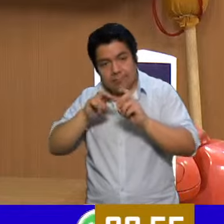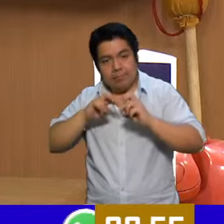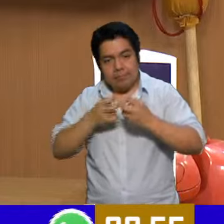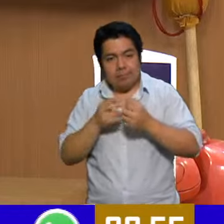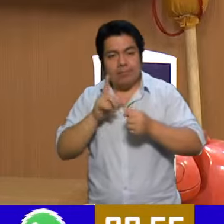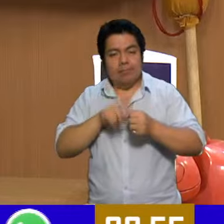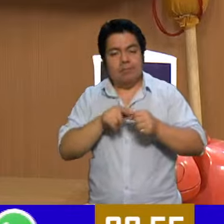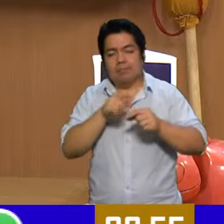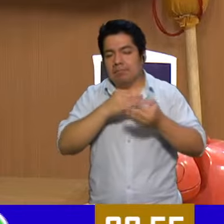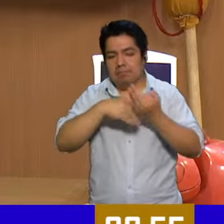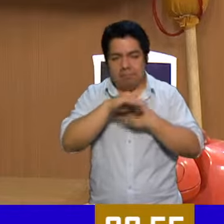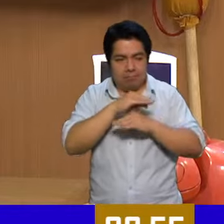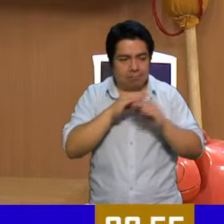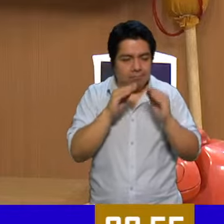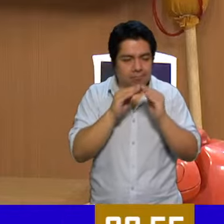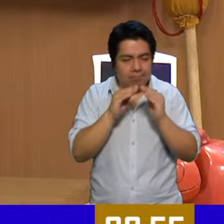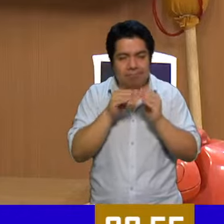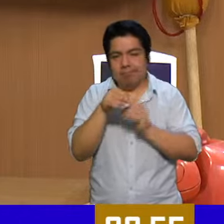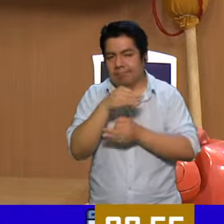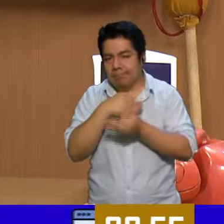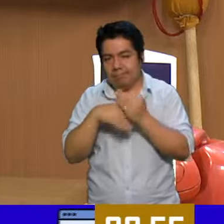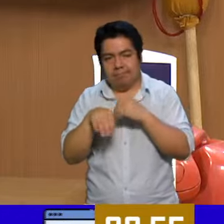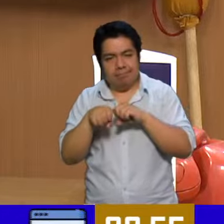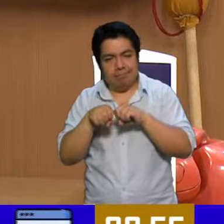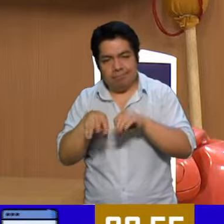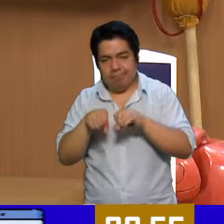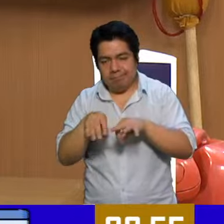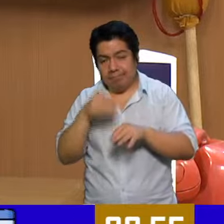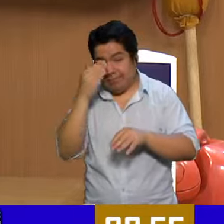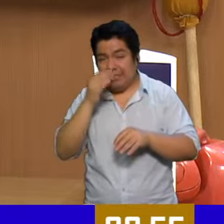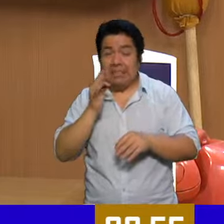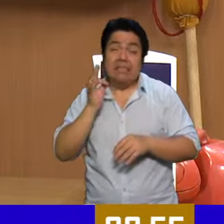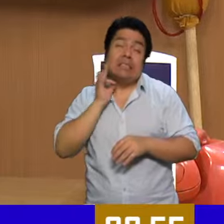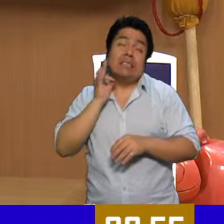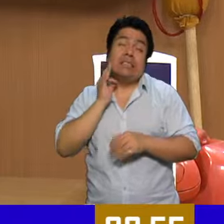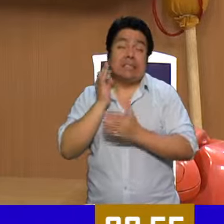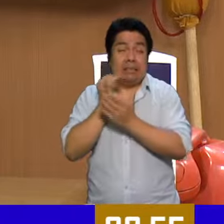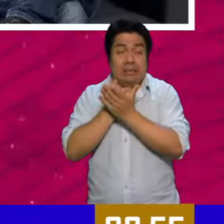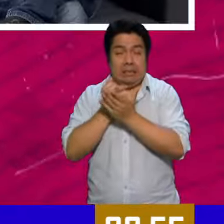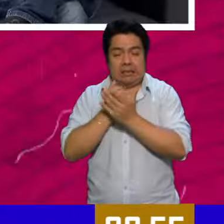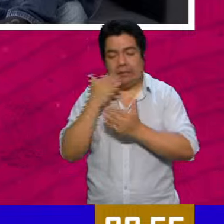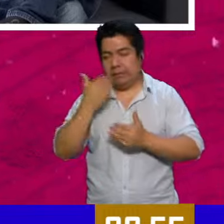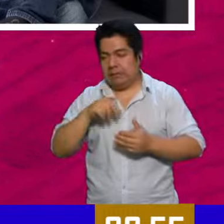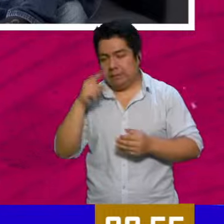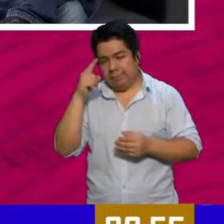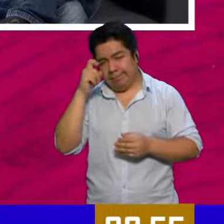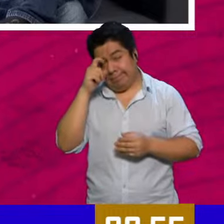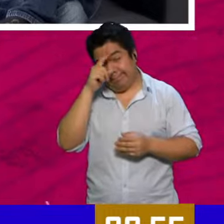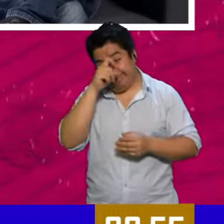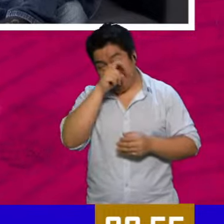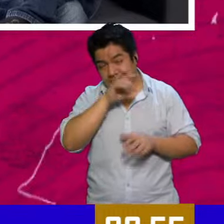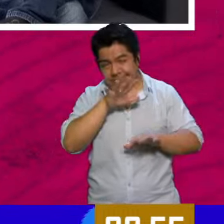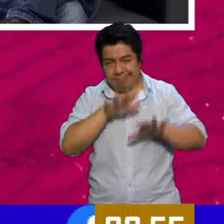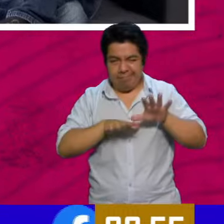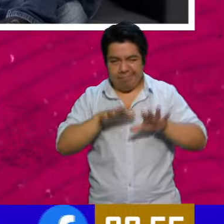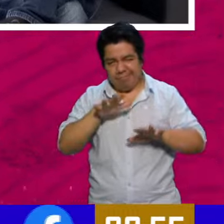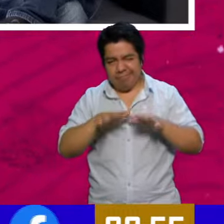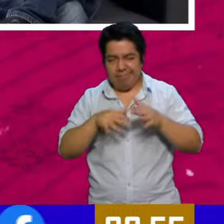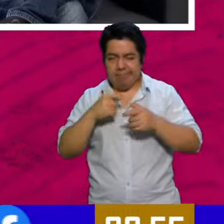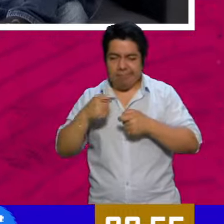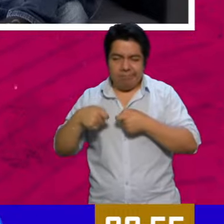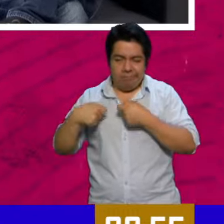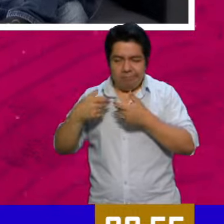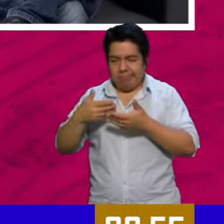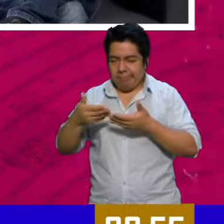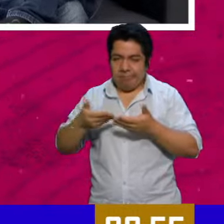las casas, a todas las oficinas, en la materia fiscal, que luego muchas veces sabemos que es muy compleja, uh-huh, en la que tradicionalmente